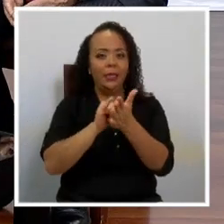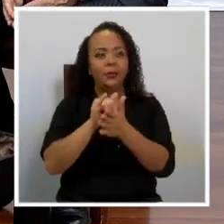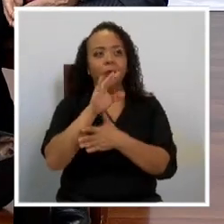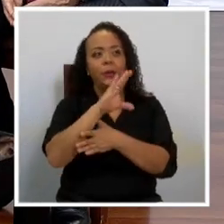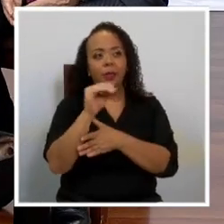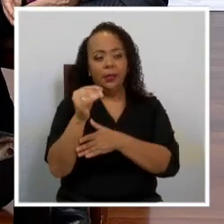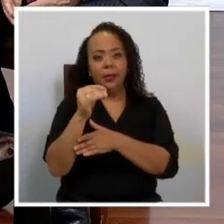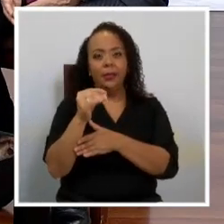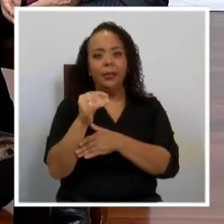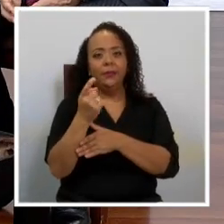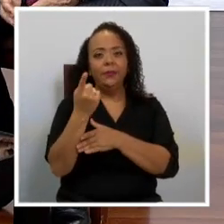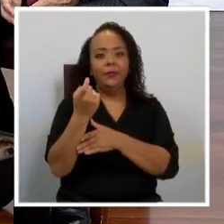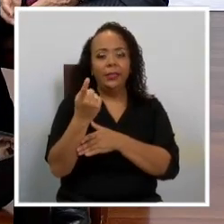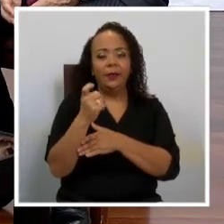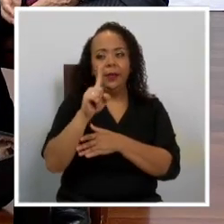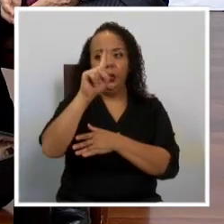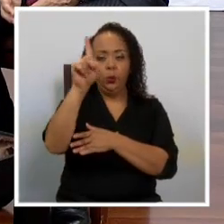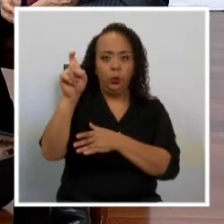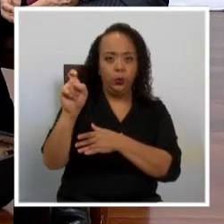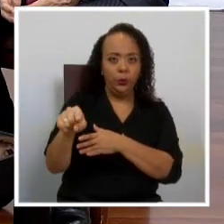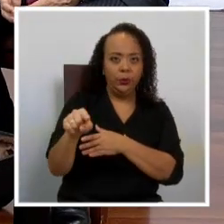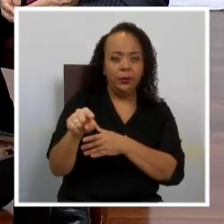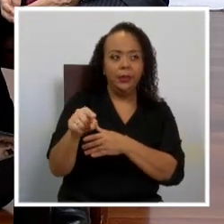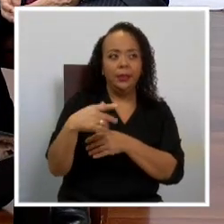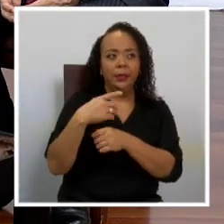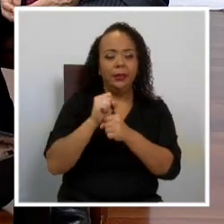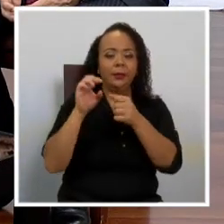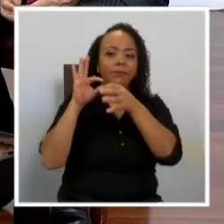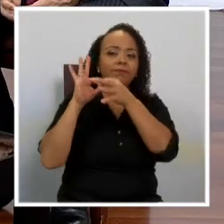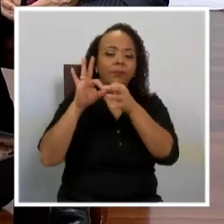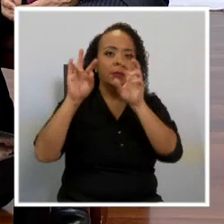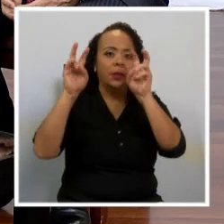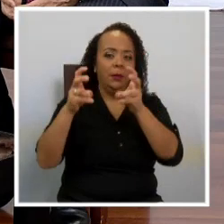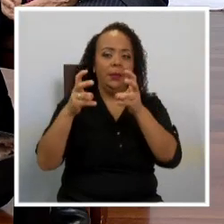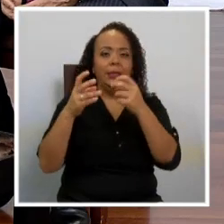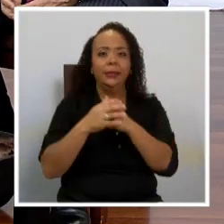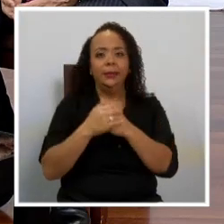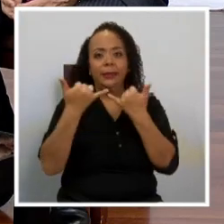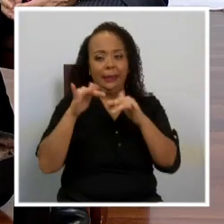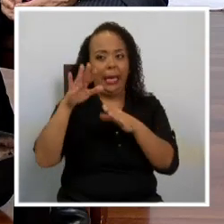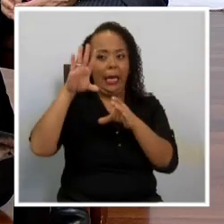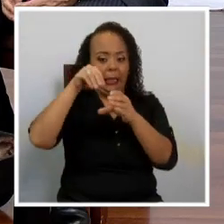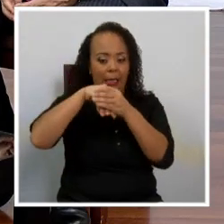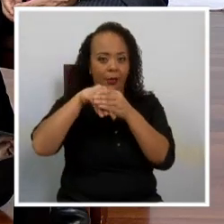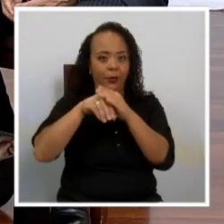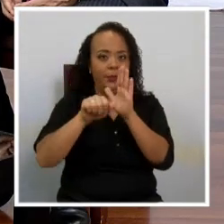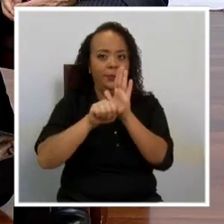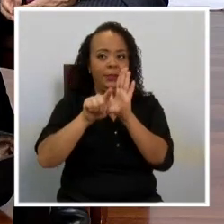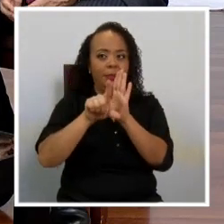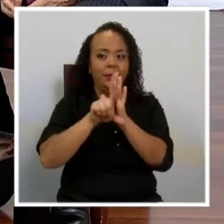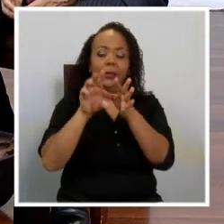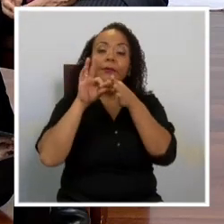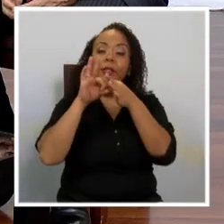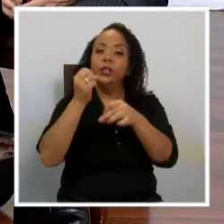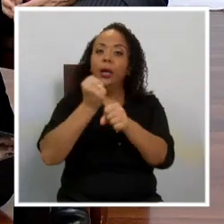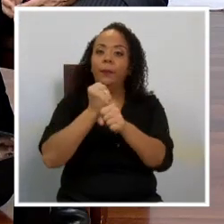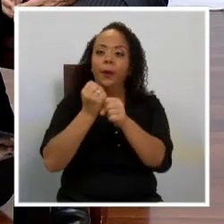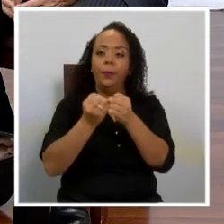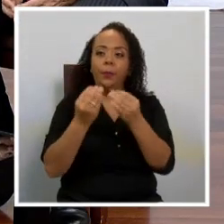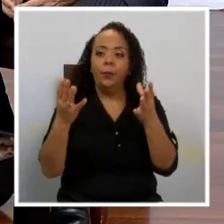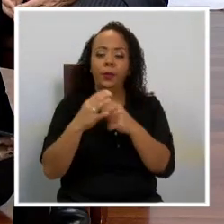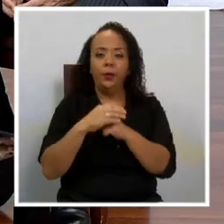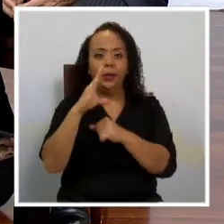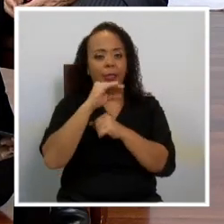bueno, estaba pendiente la consulta que hacía sobre todo el tema que ya está acá dentro de la Asamblea Legislativa sobre empleo público y